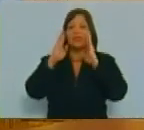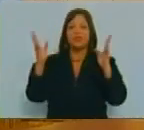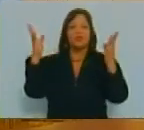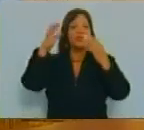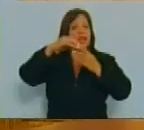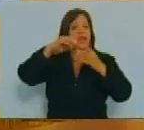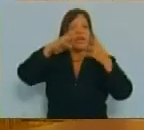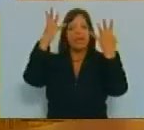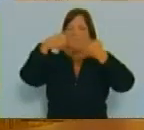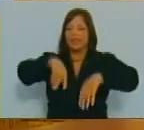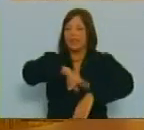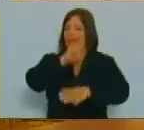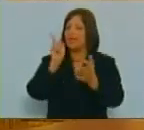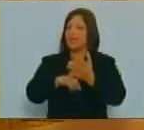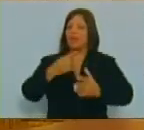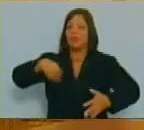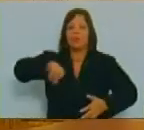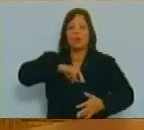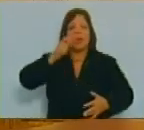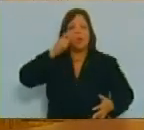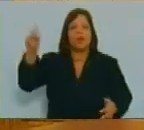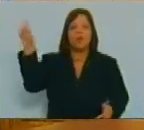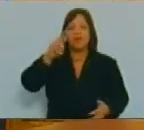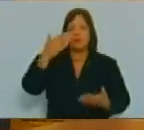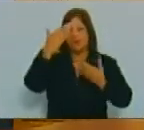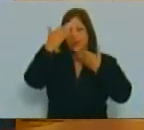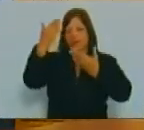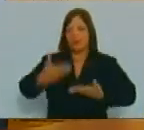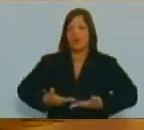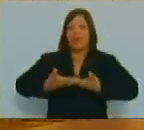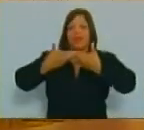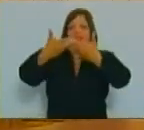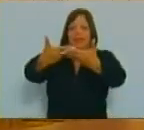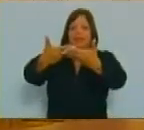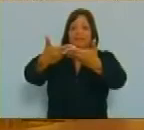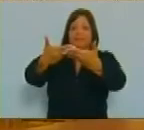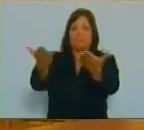de nuestro querido pueblo venezuela para hacerlo entregando